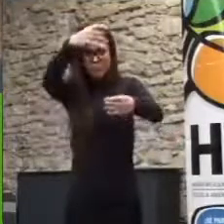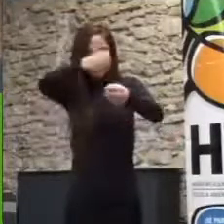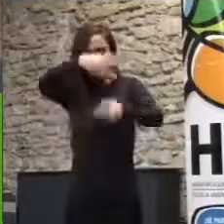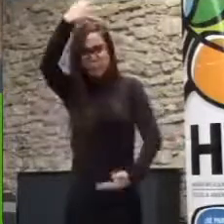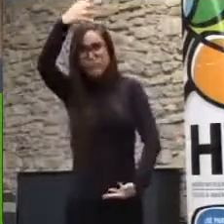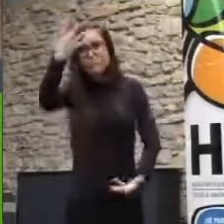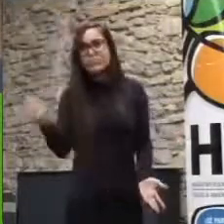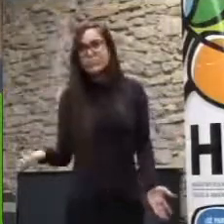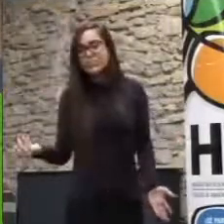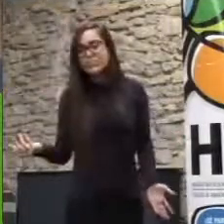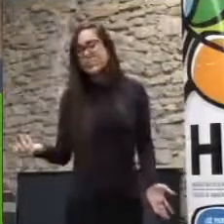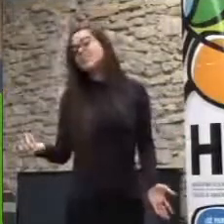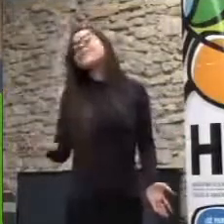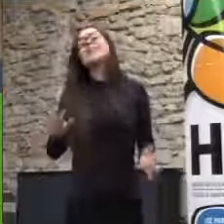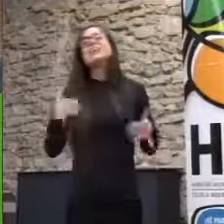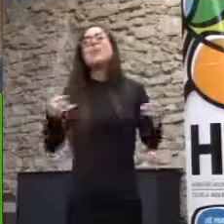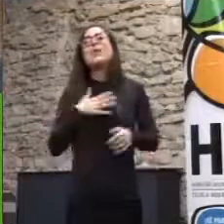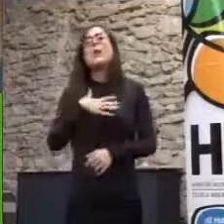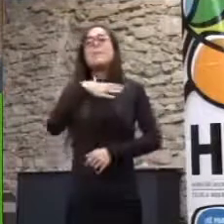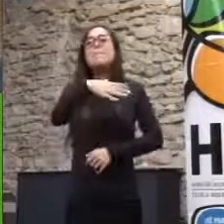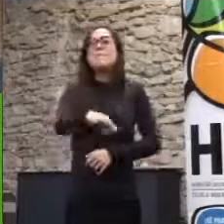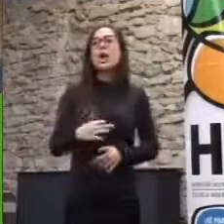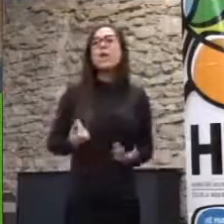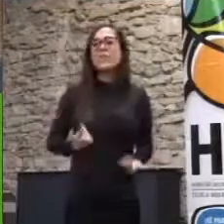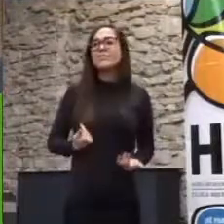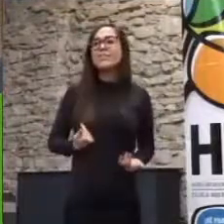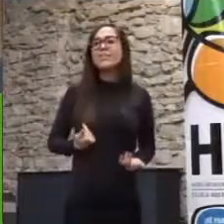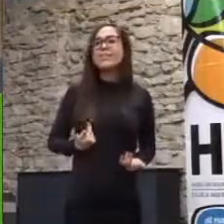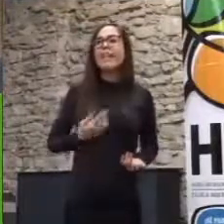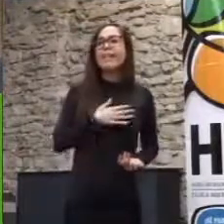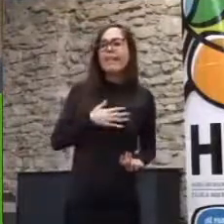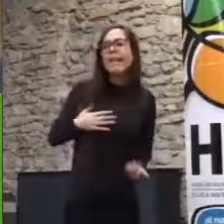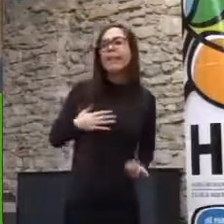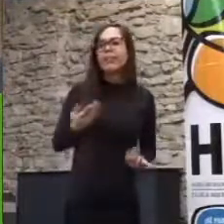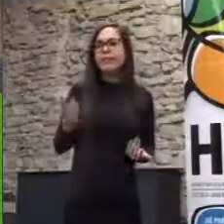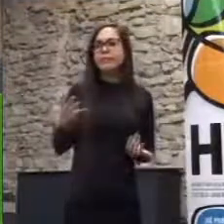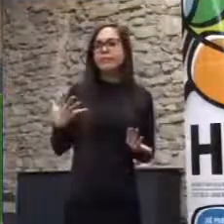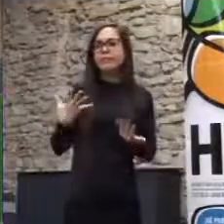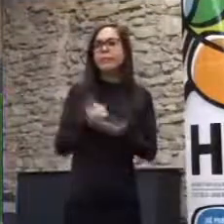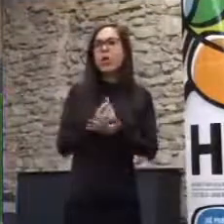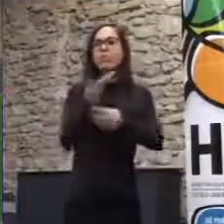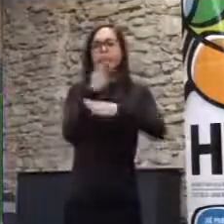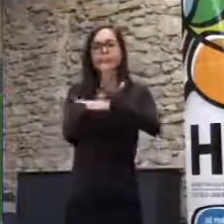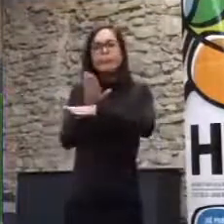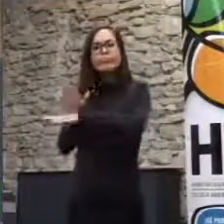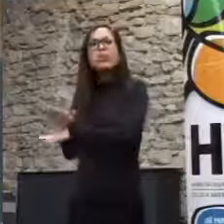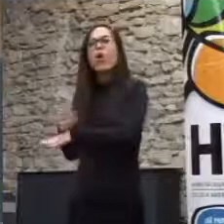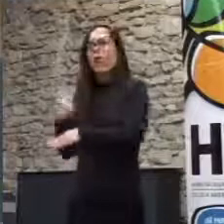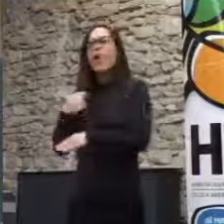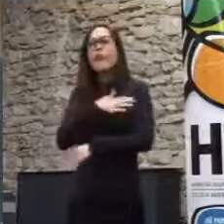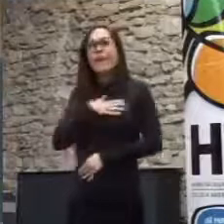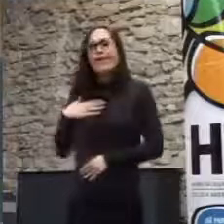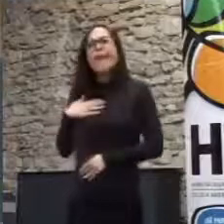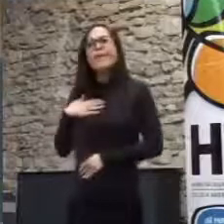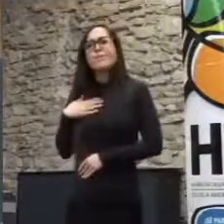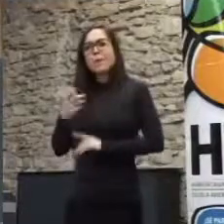importante. O quizás yo no quiero dedicar a esa gente a dedicar su tiempo a esas ruedas de prensa, sino que quiero que de verdad